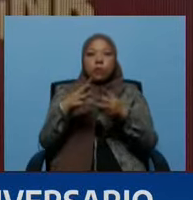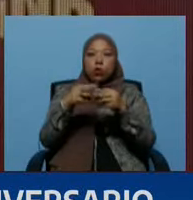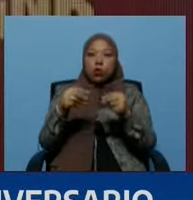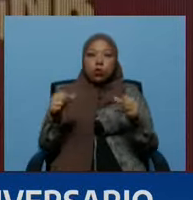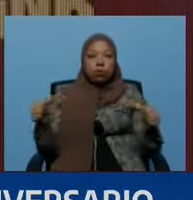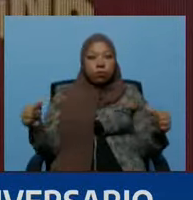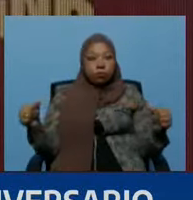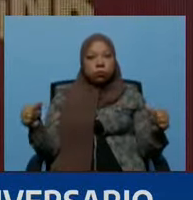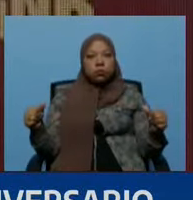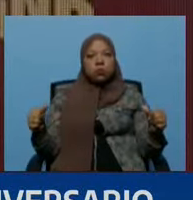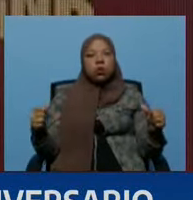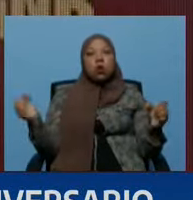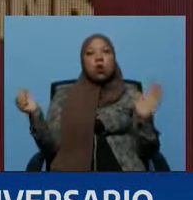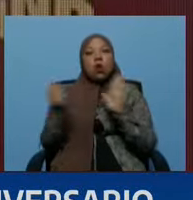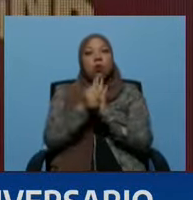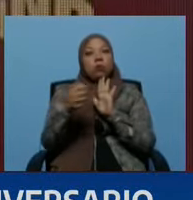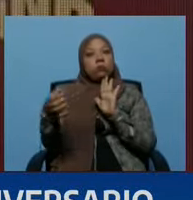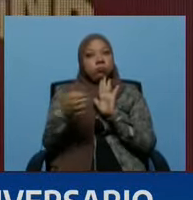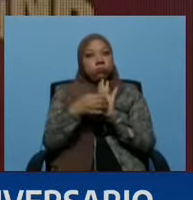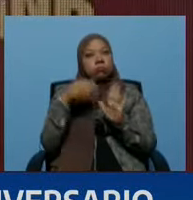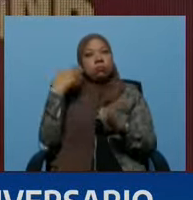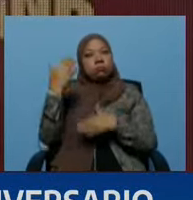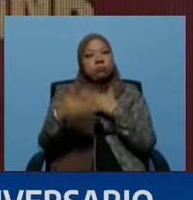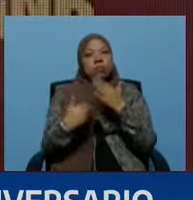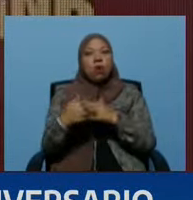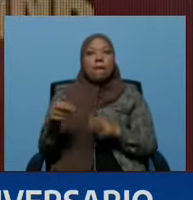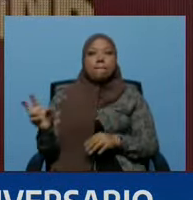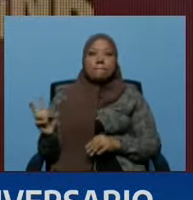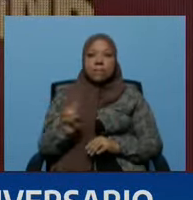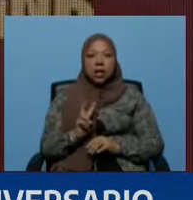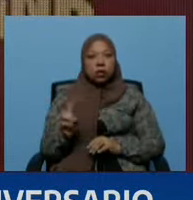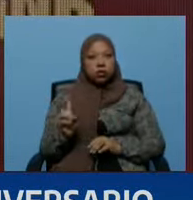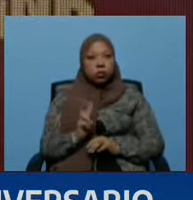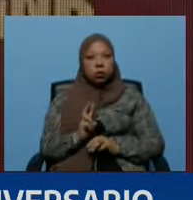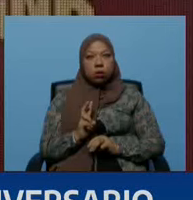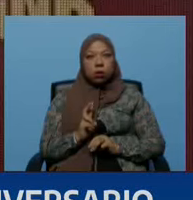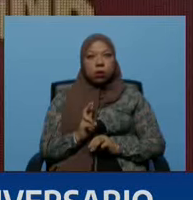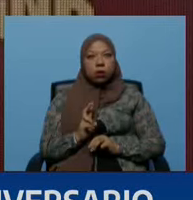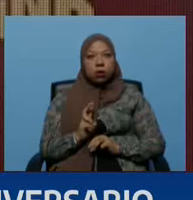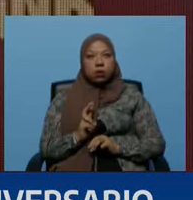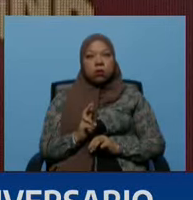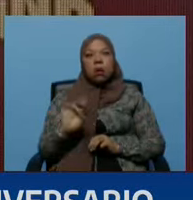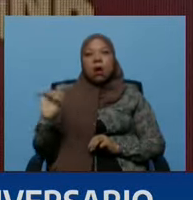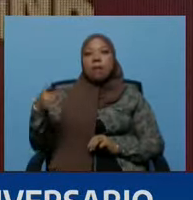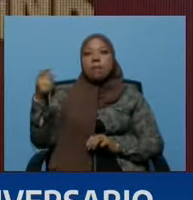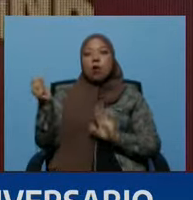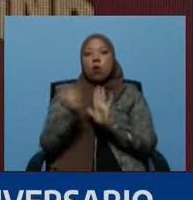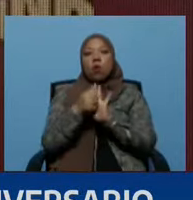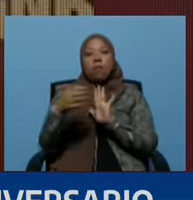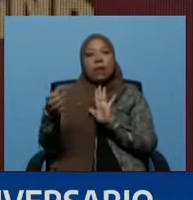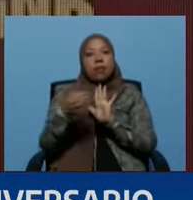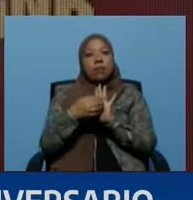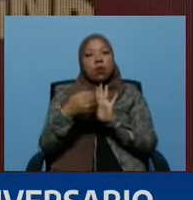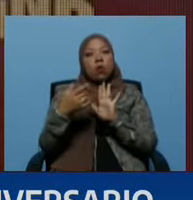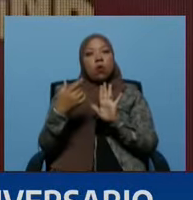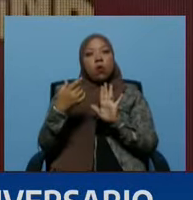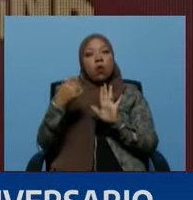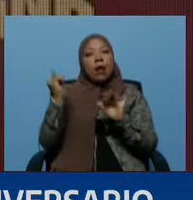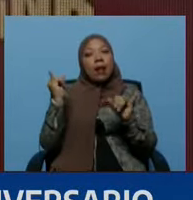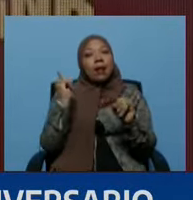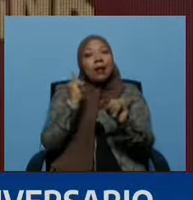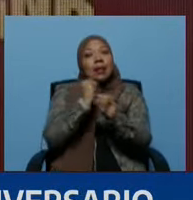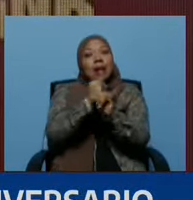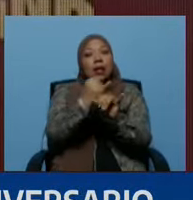pulverizando un golpe de Estado en Venezuela, que es el primer golpe de Estado